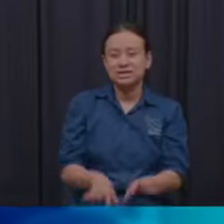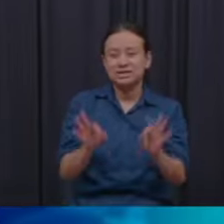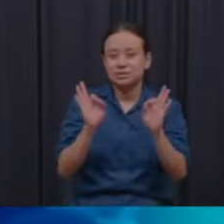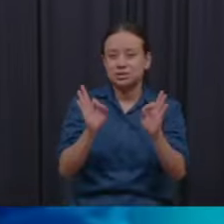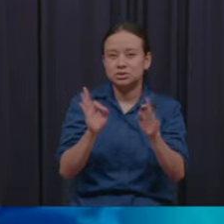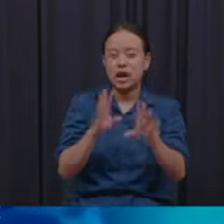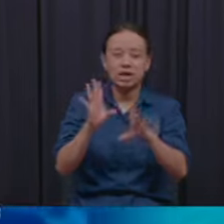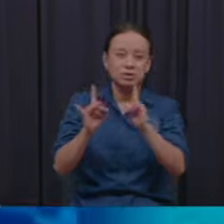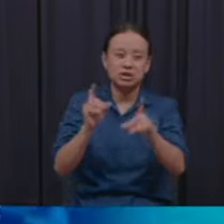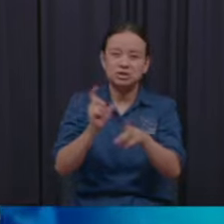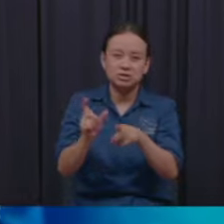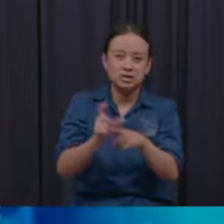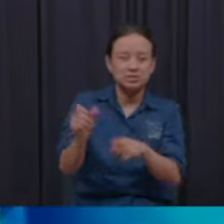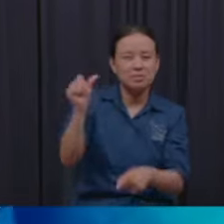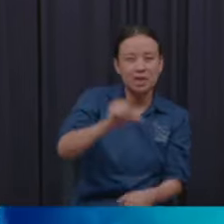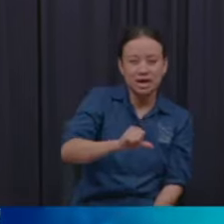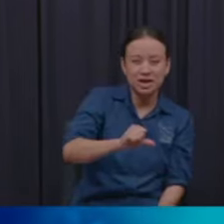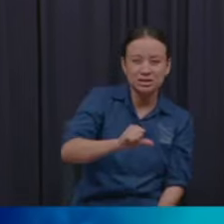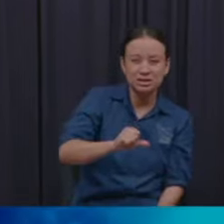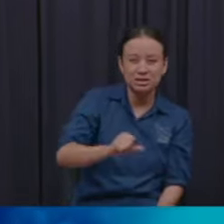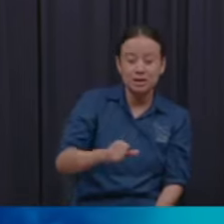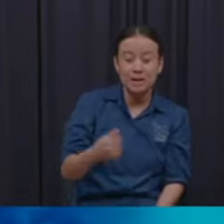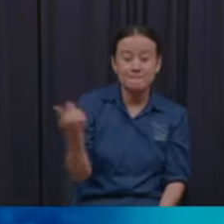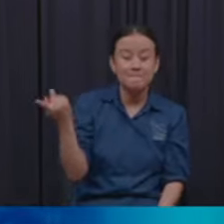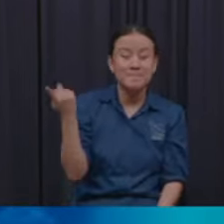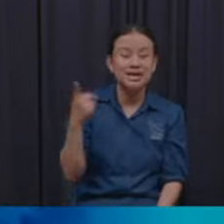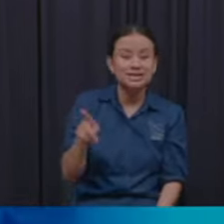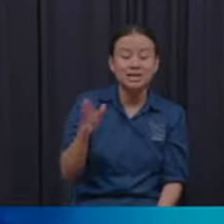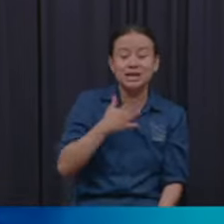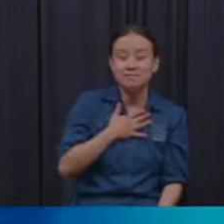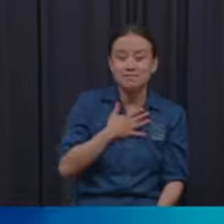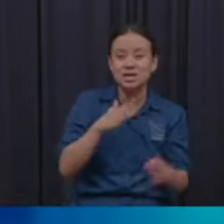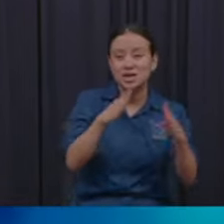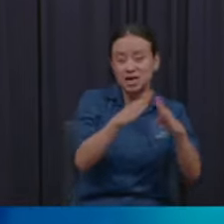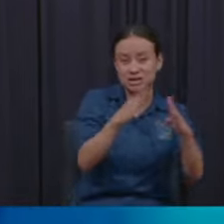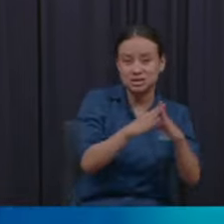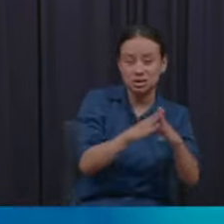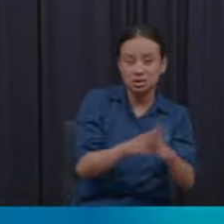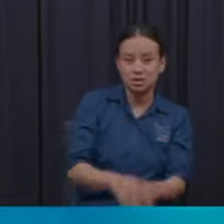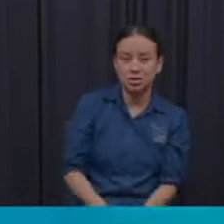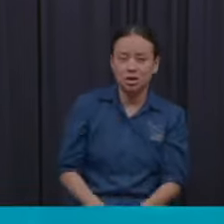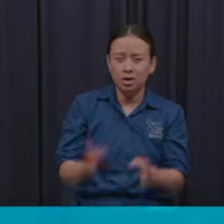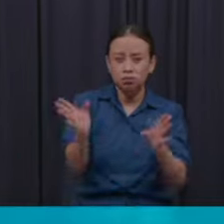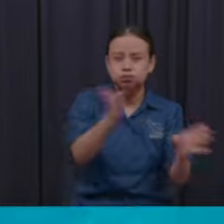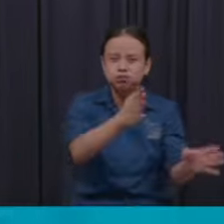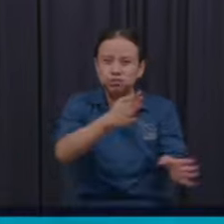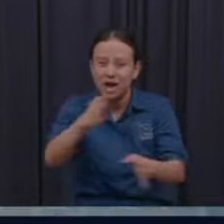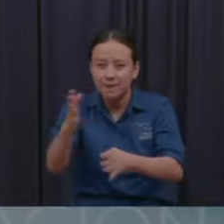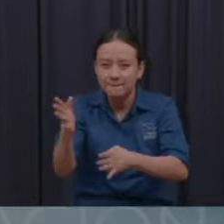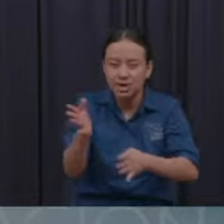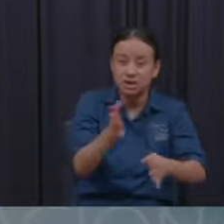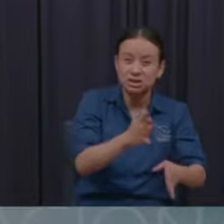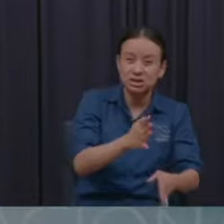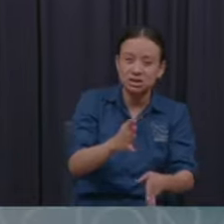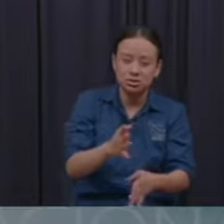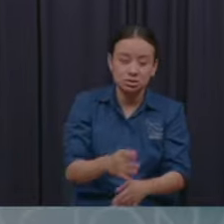casa. El ambiente ya no es normal. Yo sé que usted conoce cuál es el ambiente de libertad que Dios le dio a usted y que tiene que